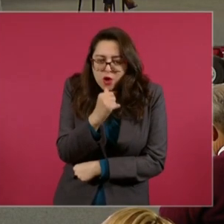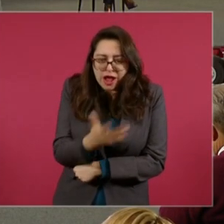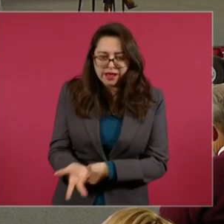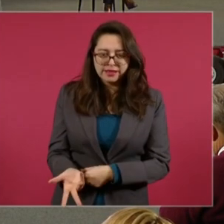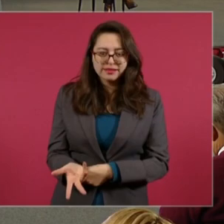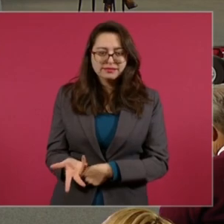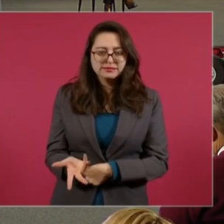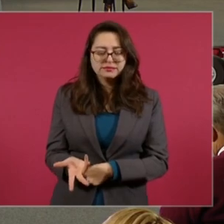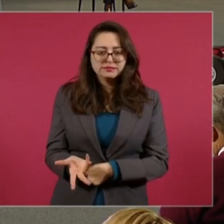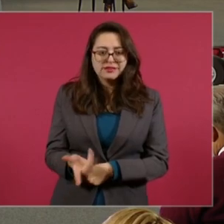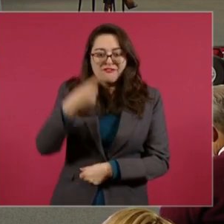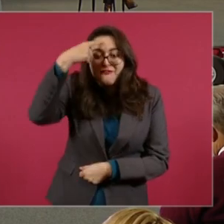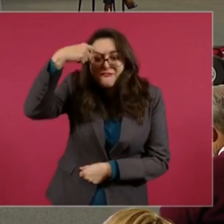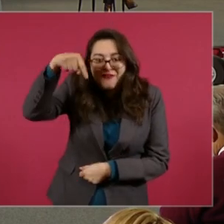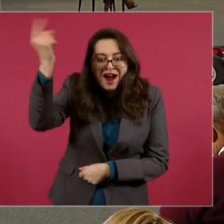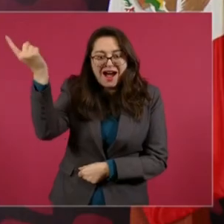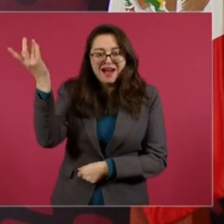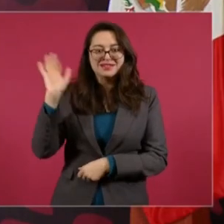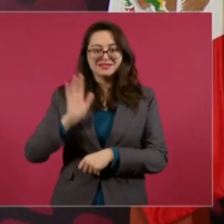Es sencillo,